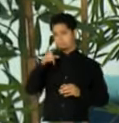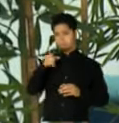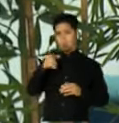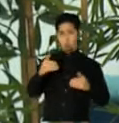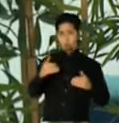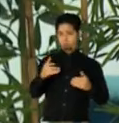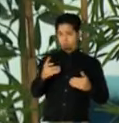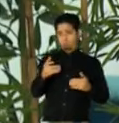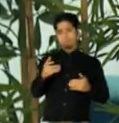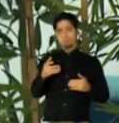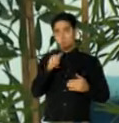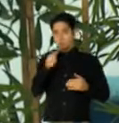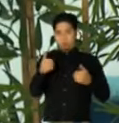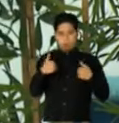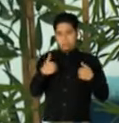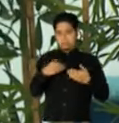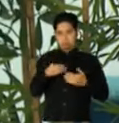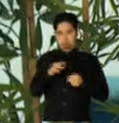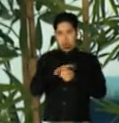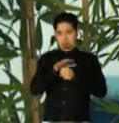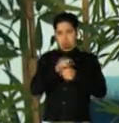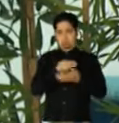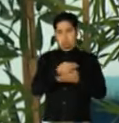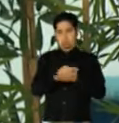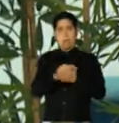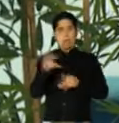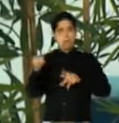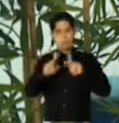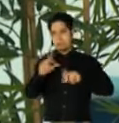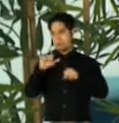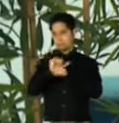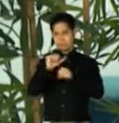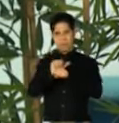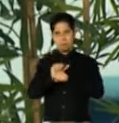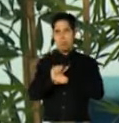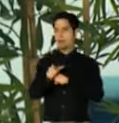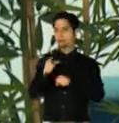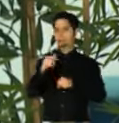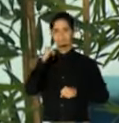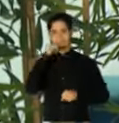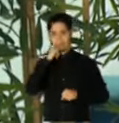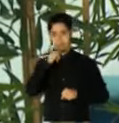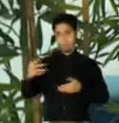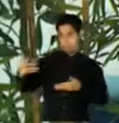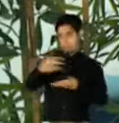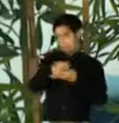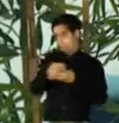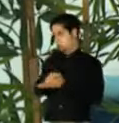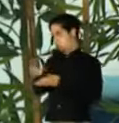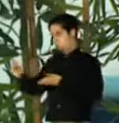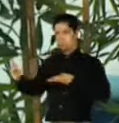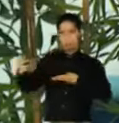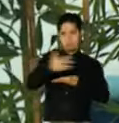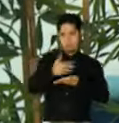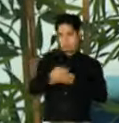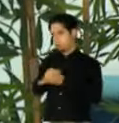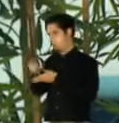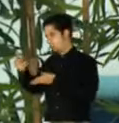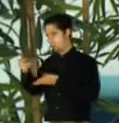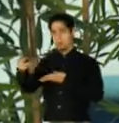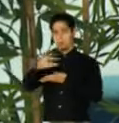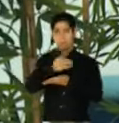hacer una compra de 2 semanas. Aquí hay personas que viven día a día económicamente, y más todavía con que hay personas que